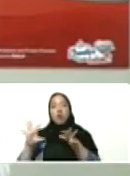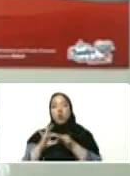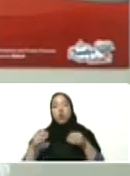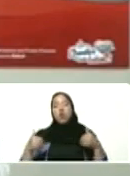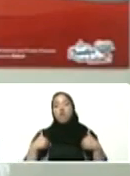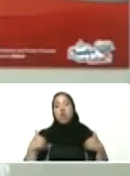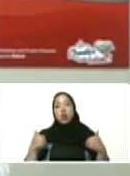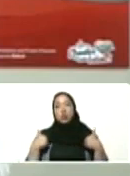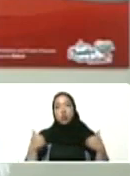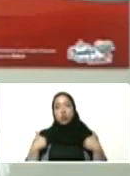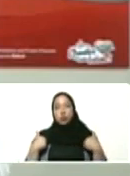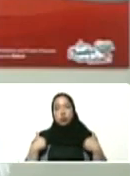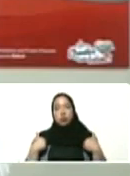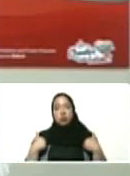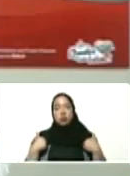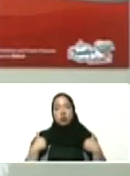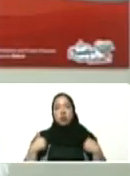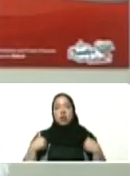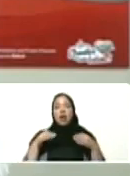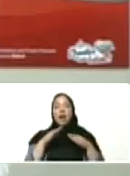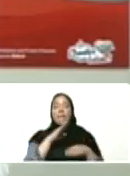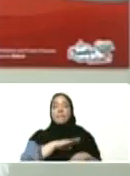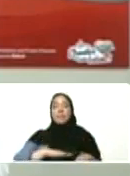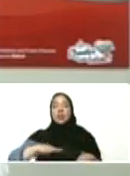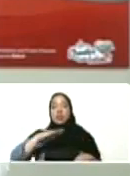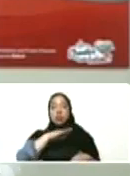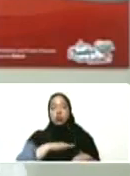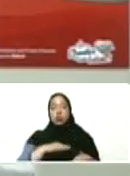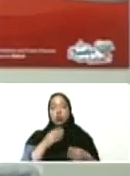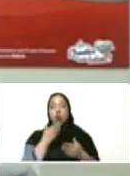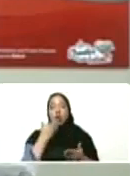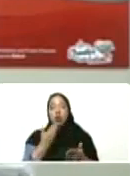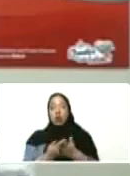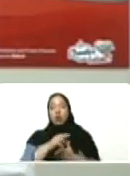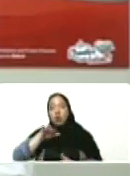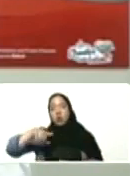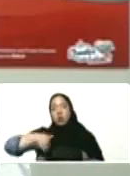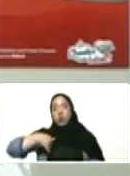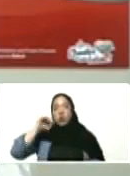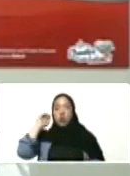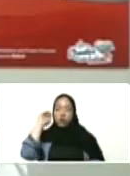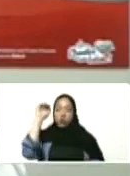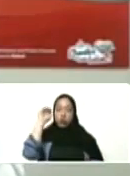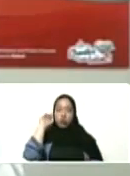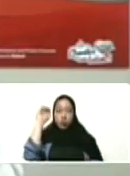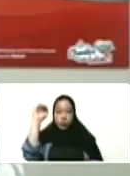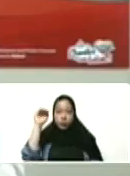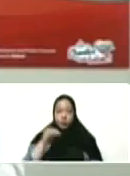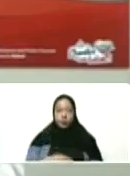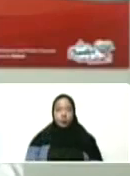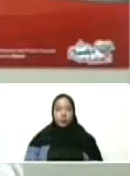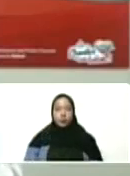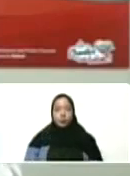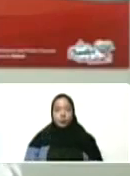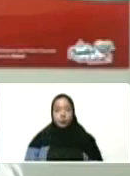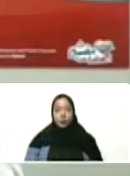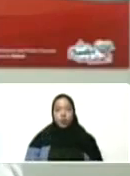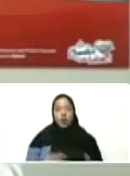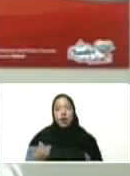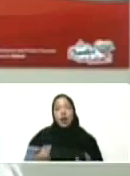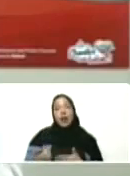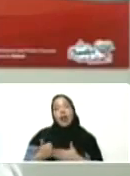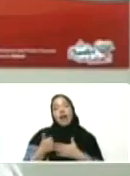esfuerzos de las grandes misiones, de las misiones. Este es nuestro camino, el camino de la